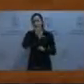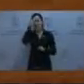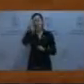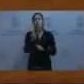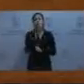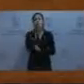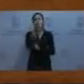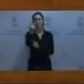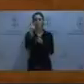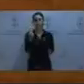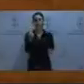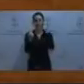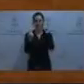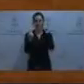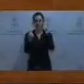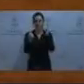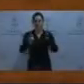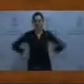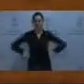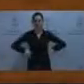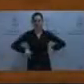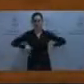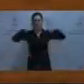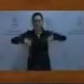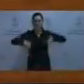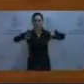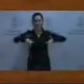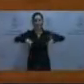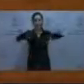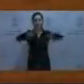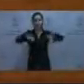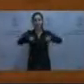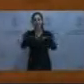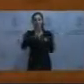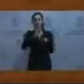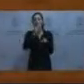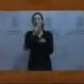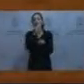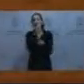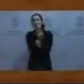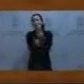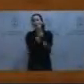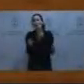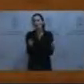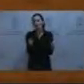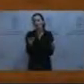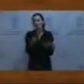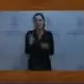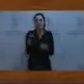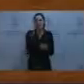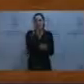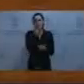esa titularidad de unas instalaciones en una ubicación inmejorable, ¿no? En segundo lugar, en una comunidad